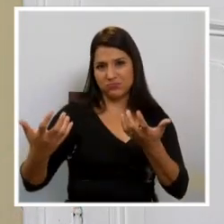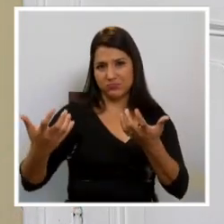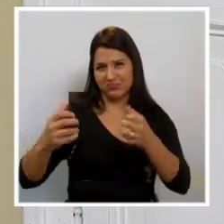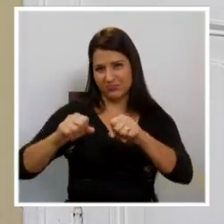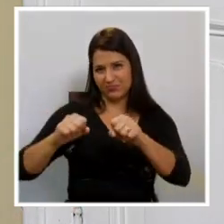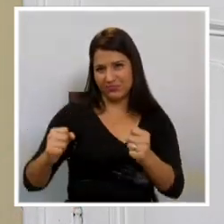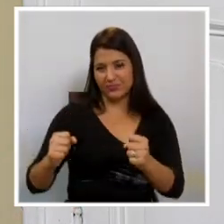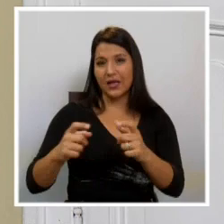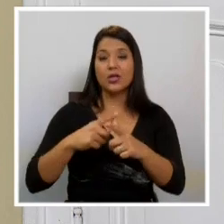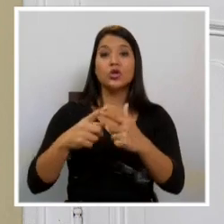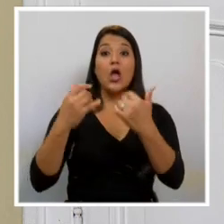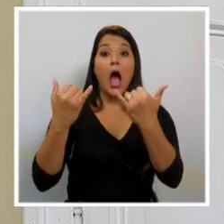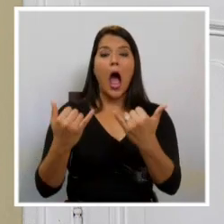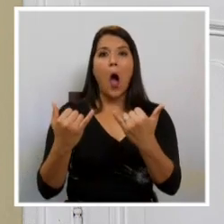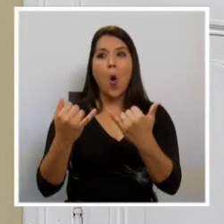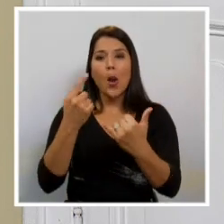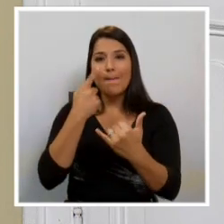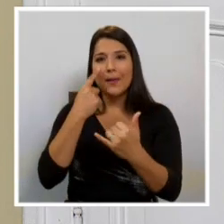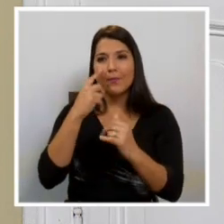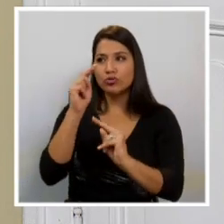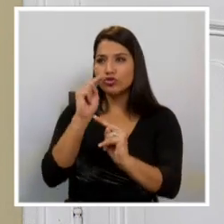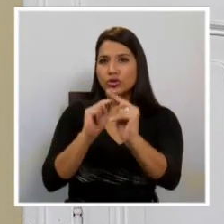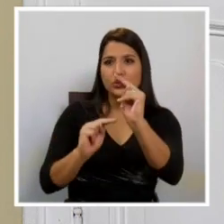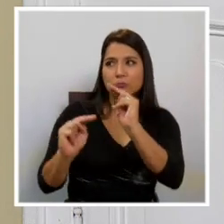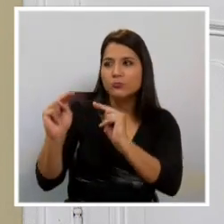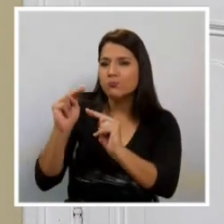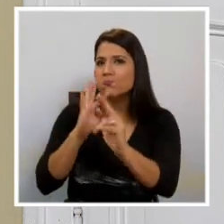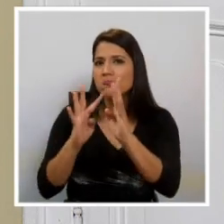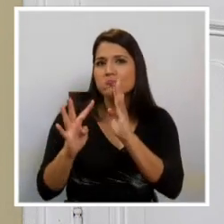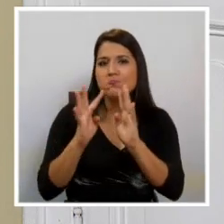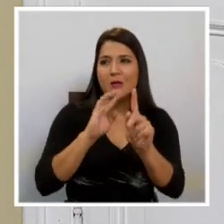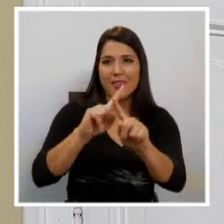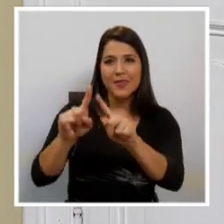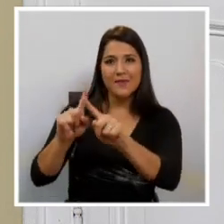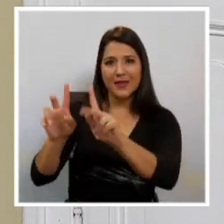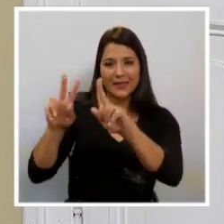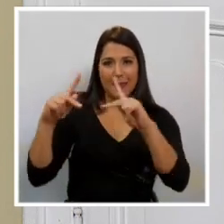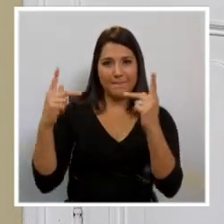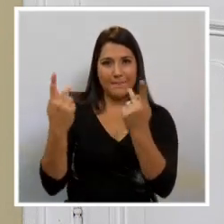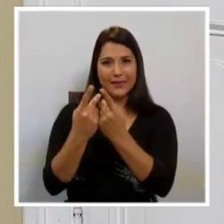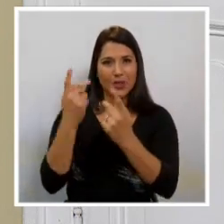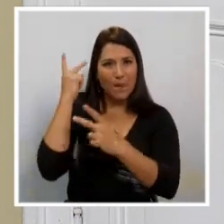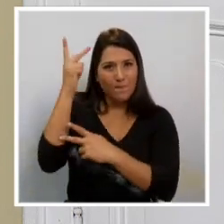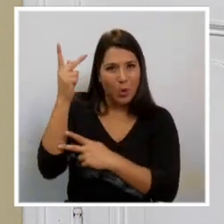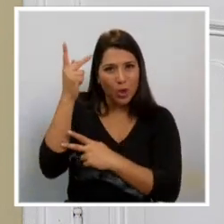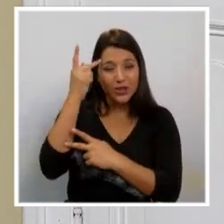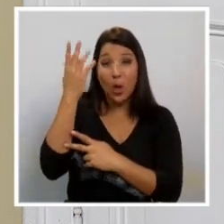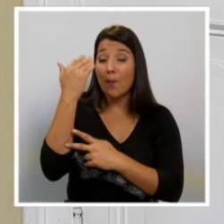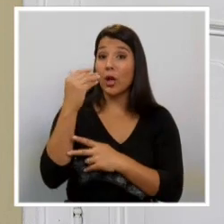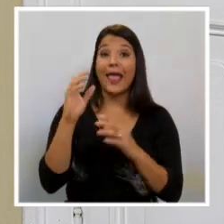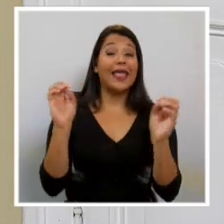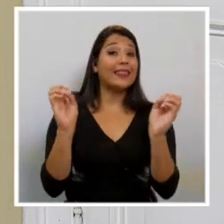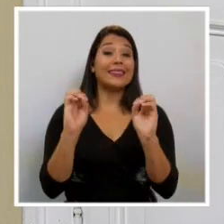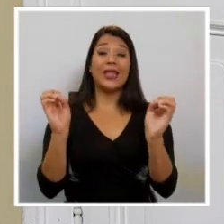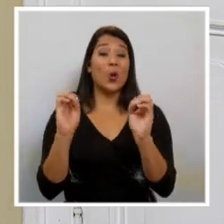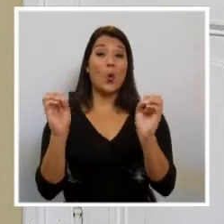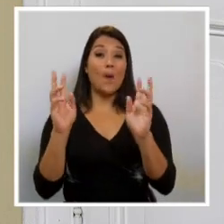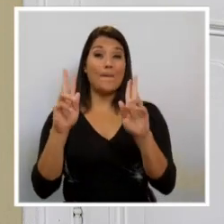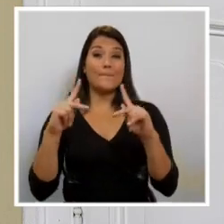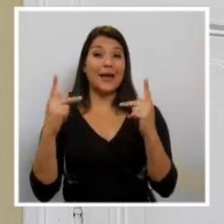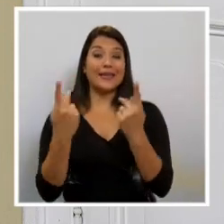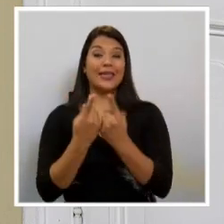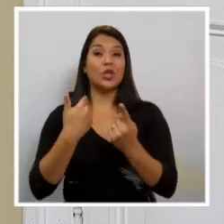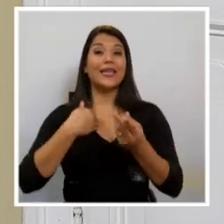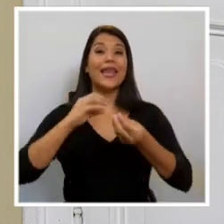las negociaciones entre los diferentes partidos políticos, porque ninguno tienen porcentaje de votos para